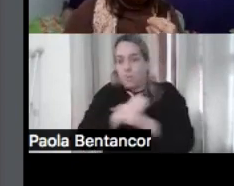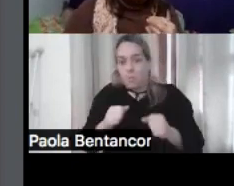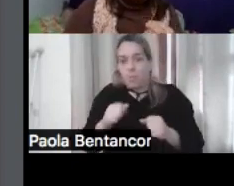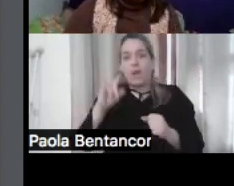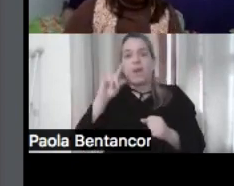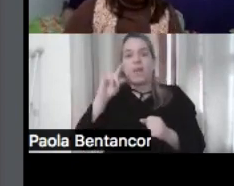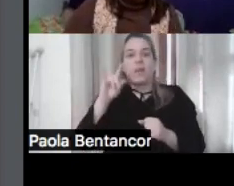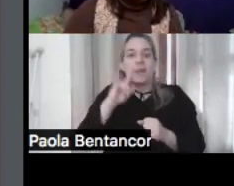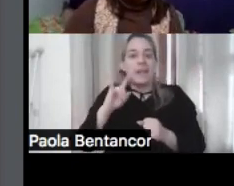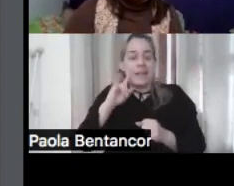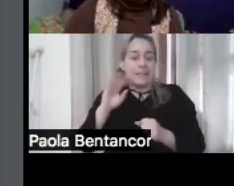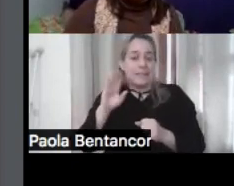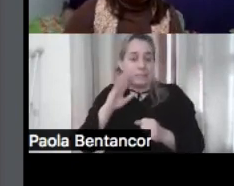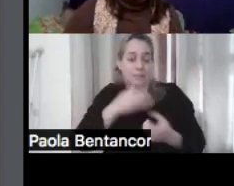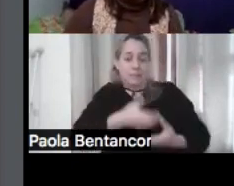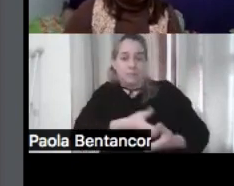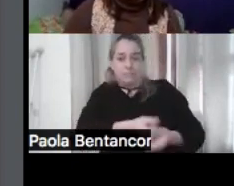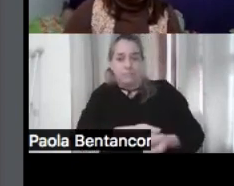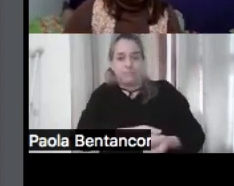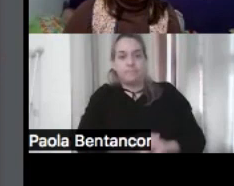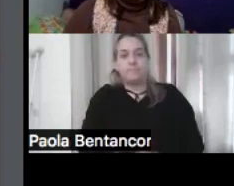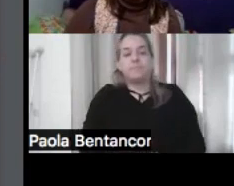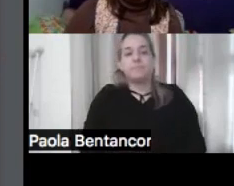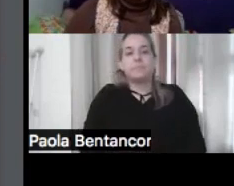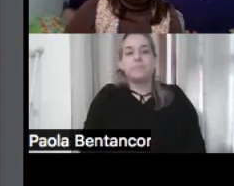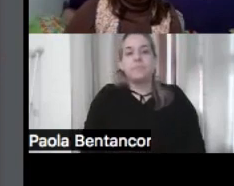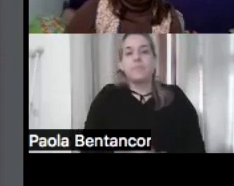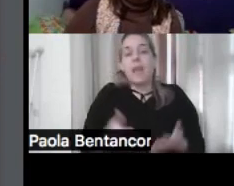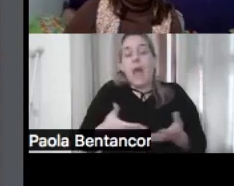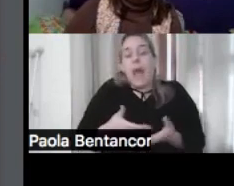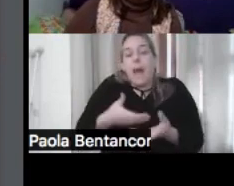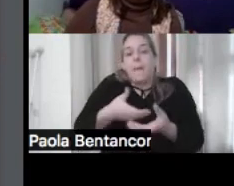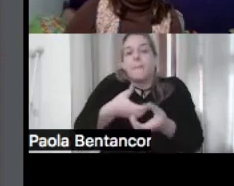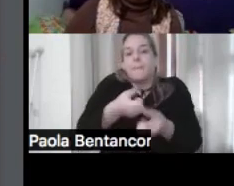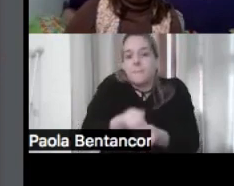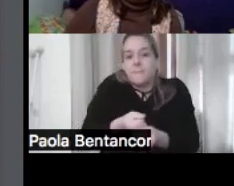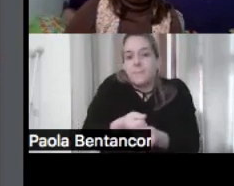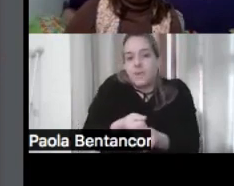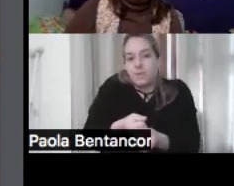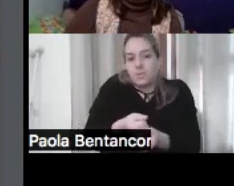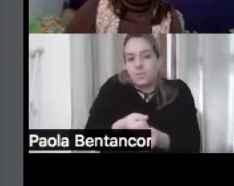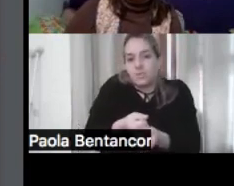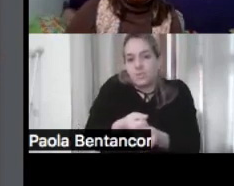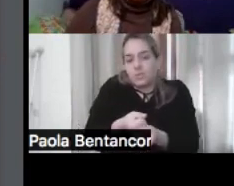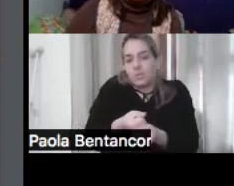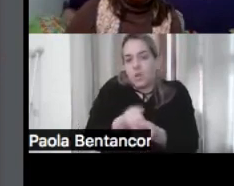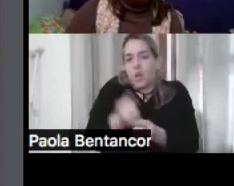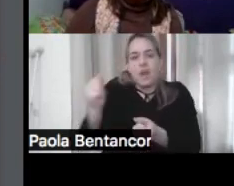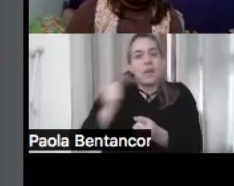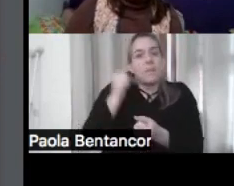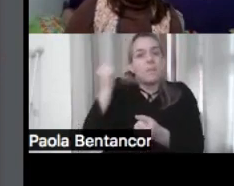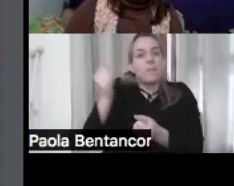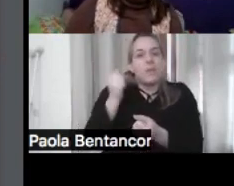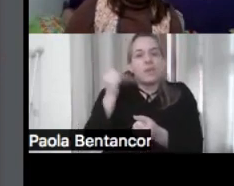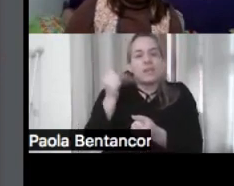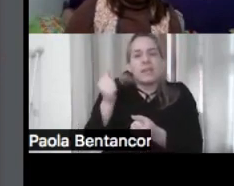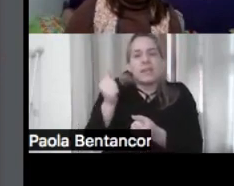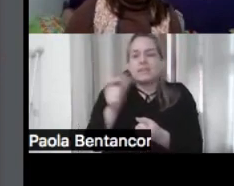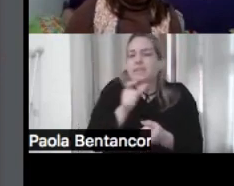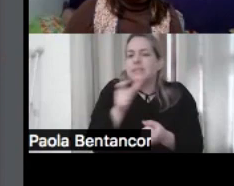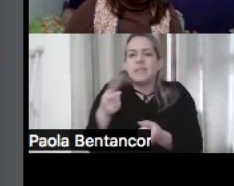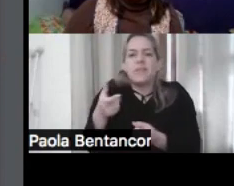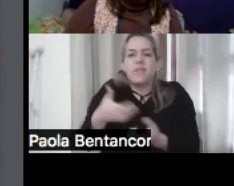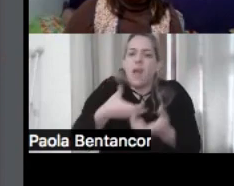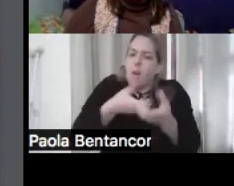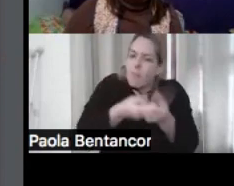Y ahora dije muchas veces la palabra apoyo, pero es sumamente importante poder también definirlo.